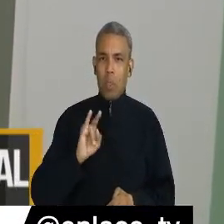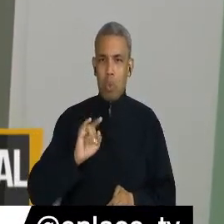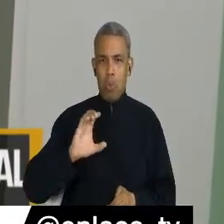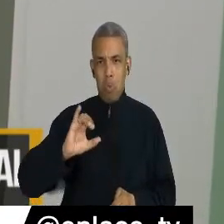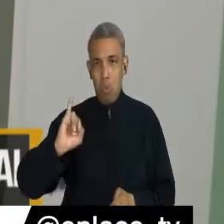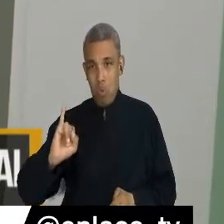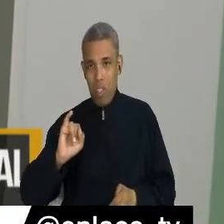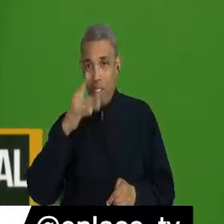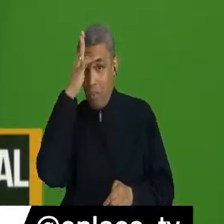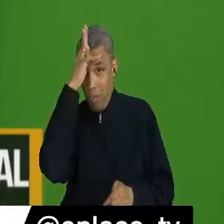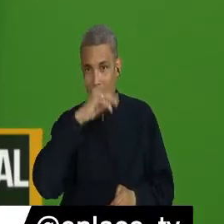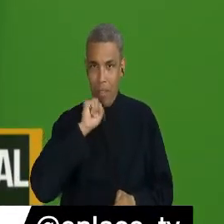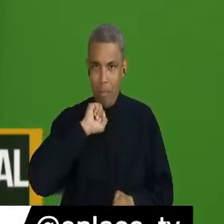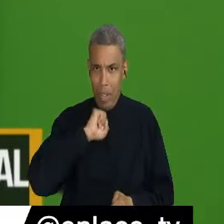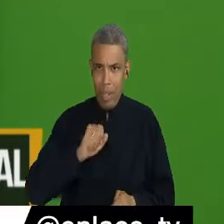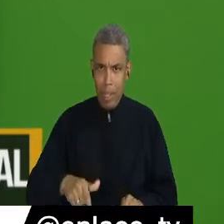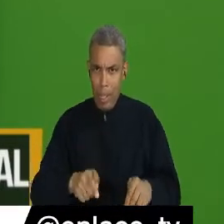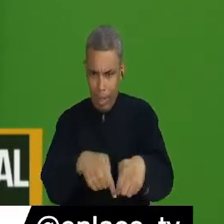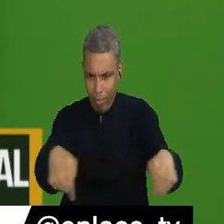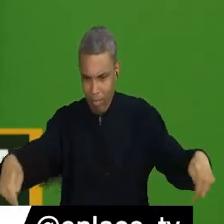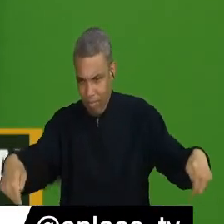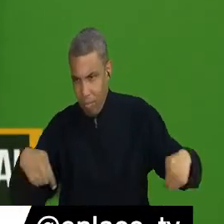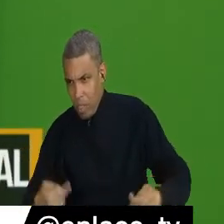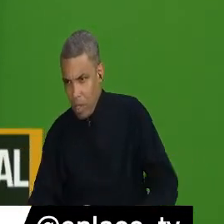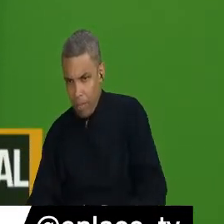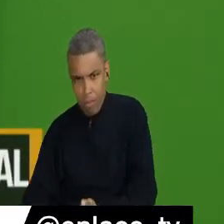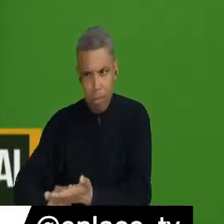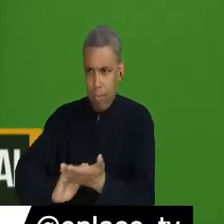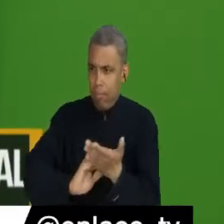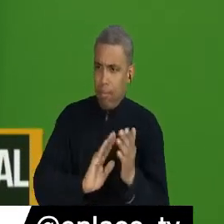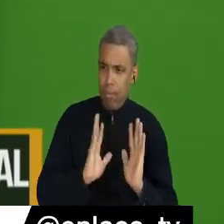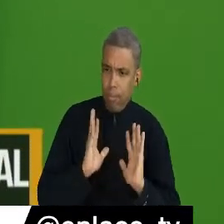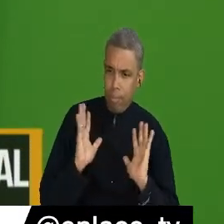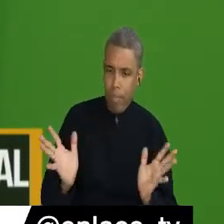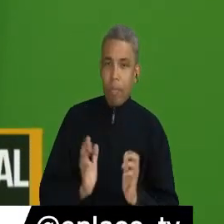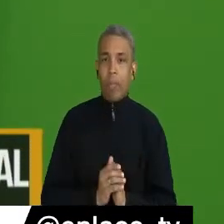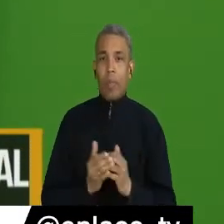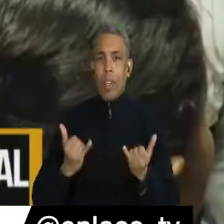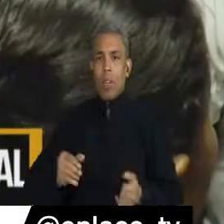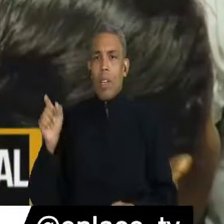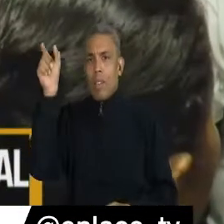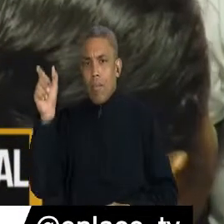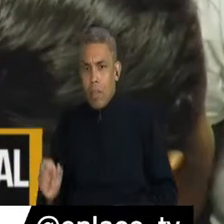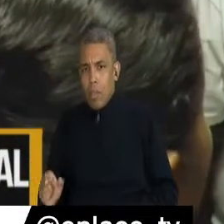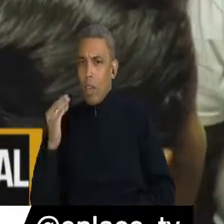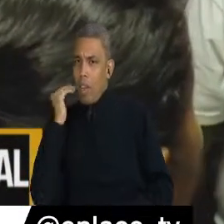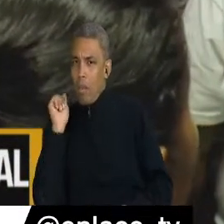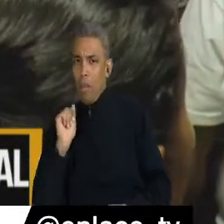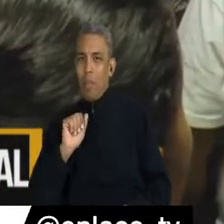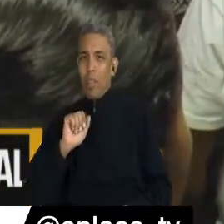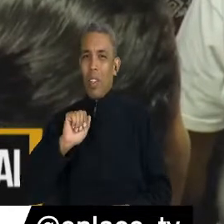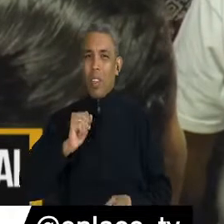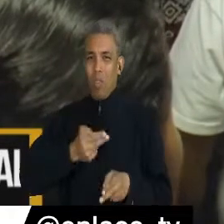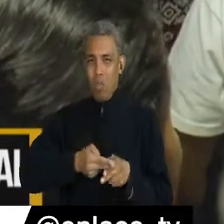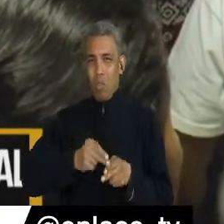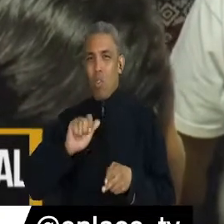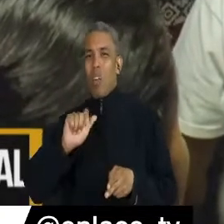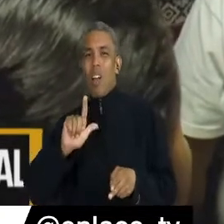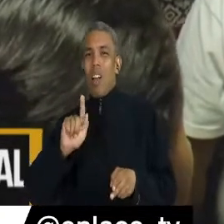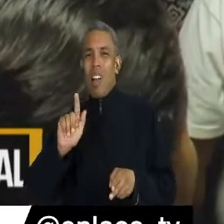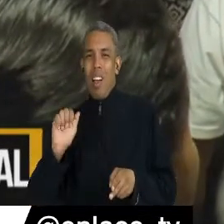es que hemos tomado ya todas las medidas, y aquí está la doctora Alfa, que es la secretaria o la directora de infraestructura de la Secretaría de Salud,